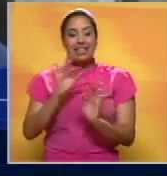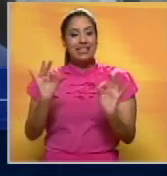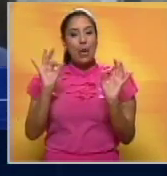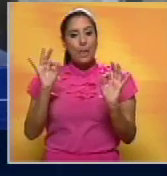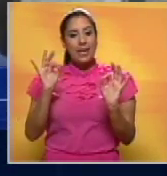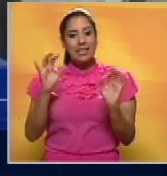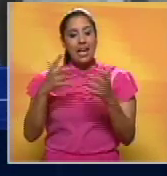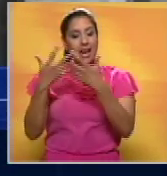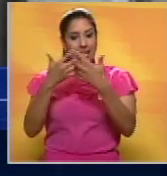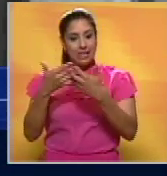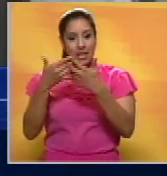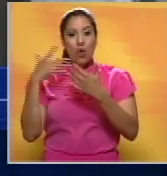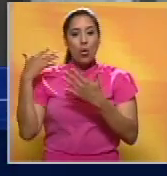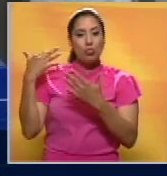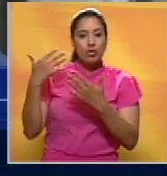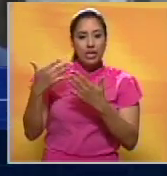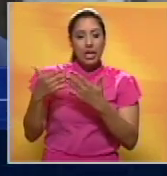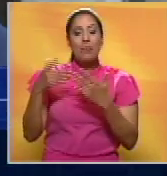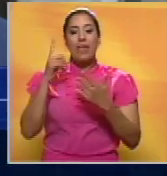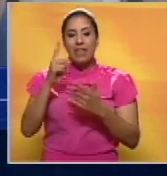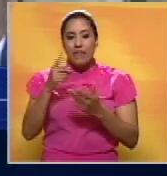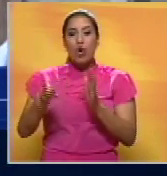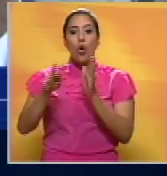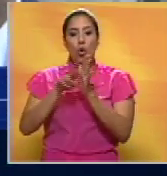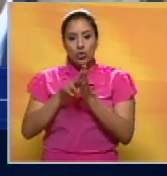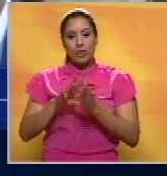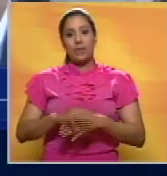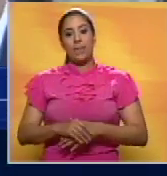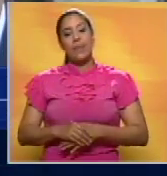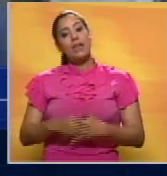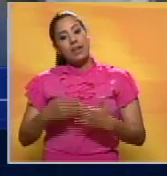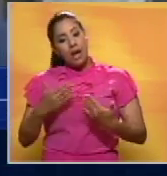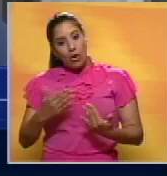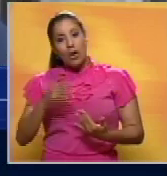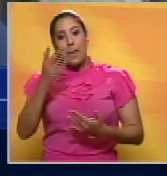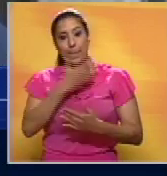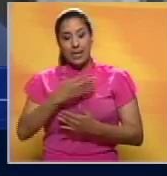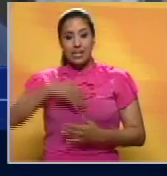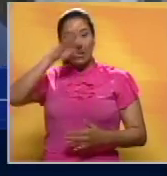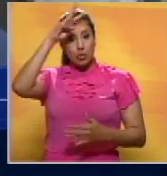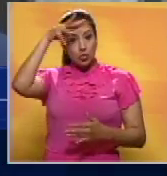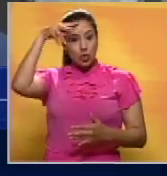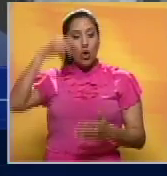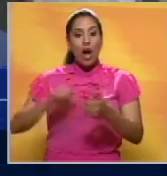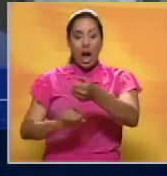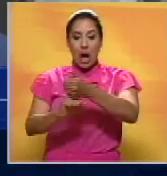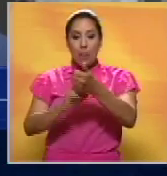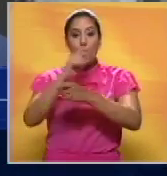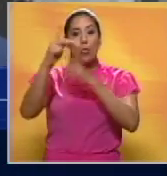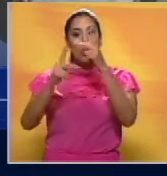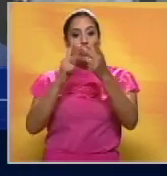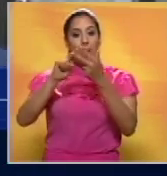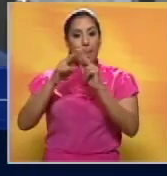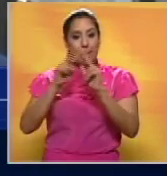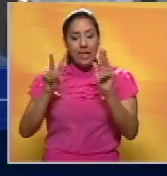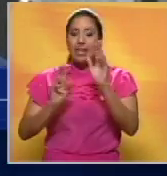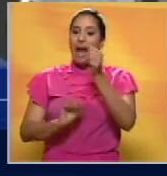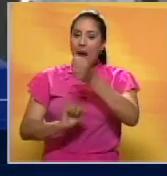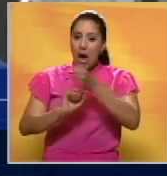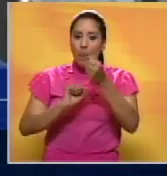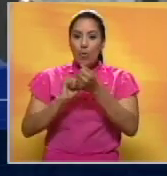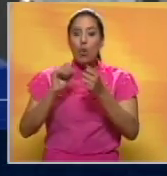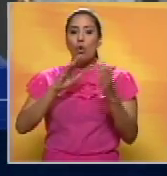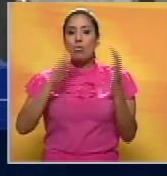especial con Estados Unidos, que lleva mucho tiempo, se ratifica. Que el presidente Trump apoya el proceso de paz, apoya